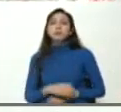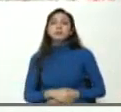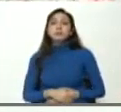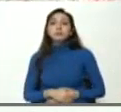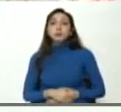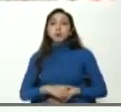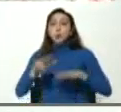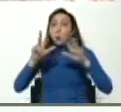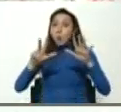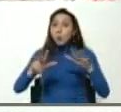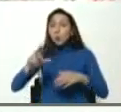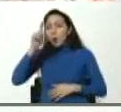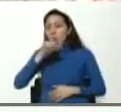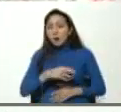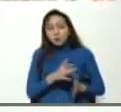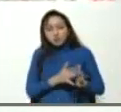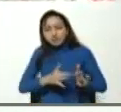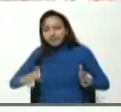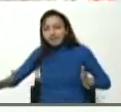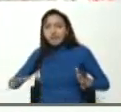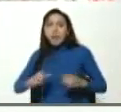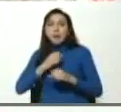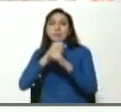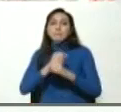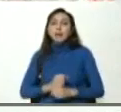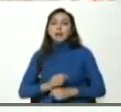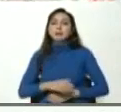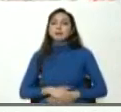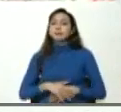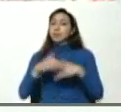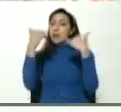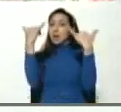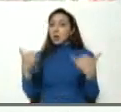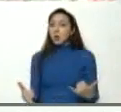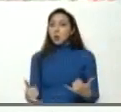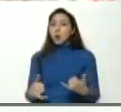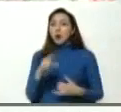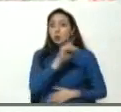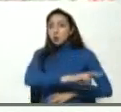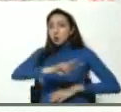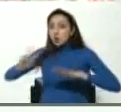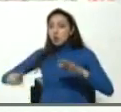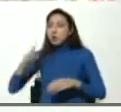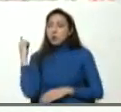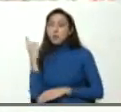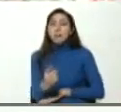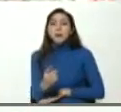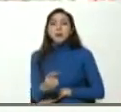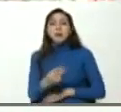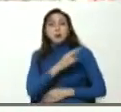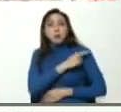de ocho años y ahora a los 12 años de su mandato